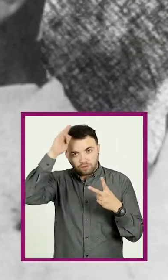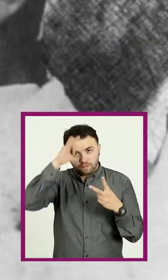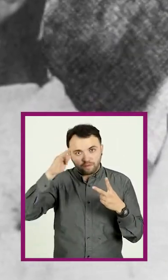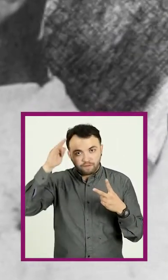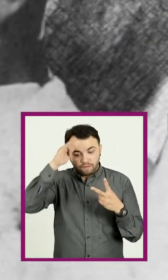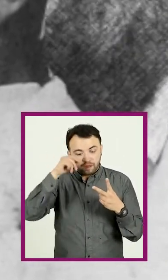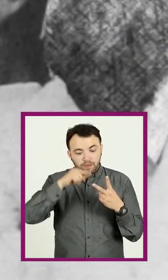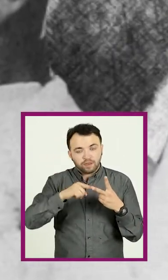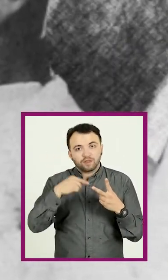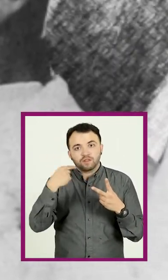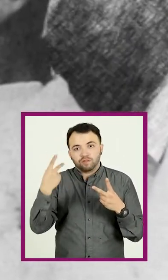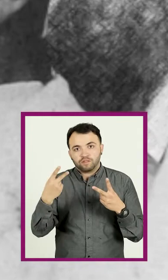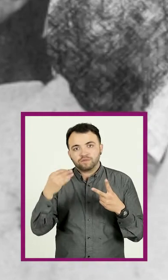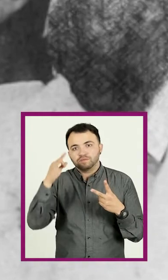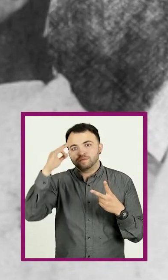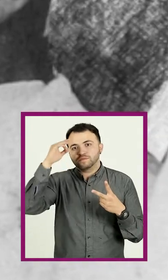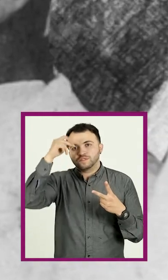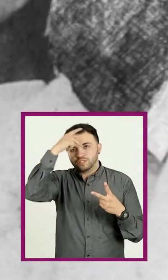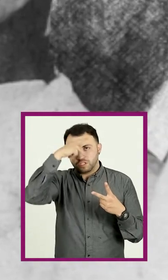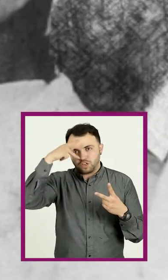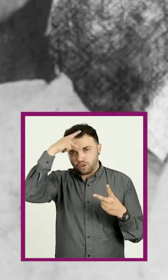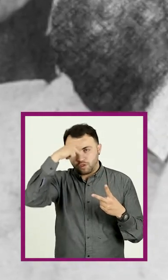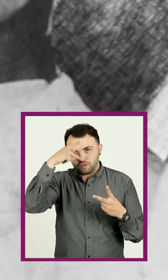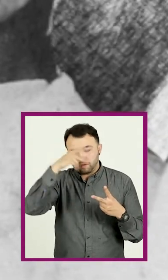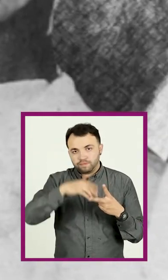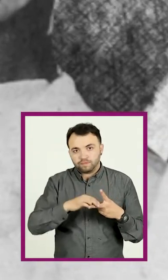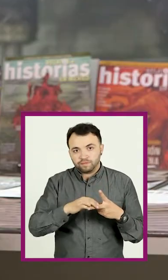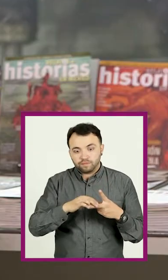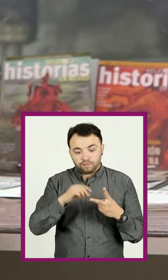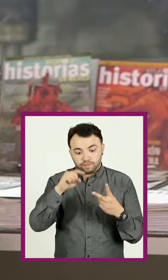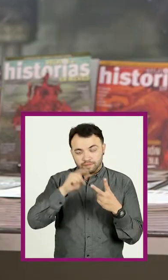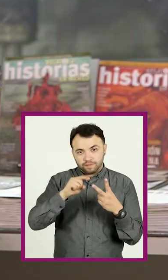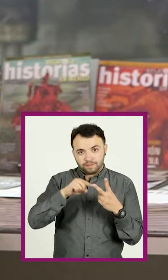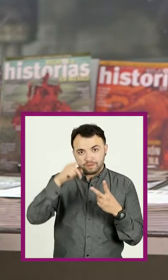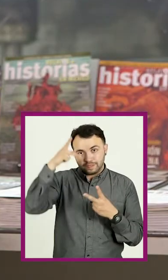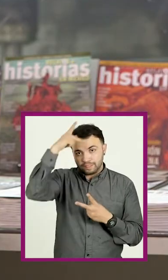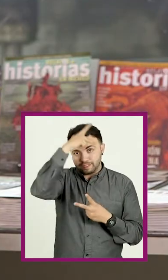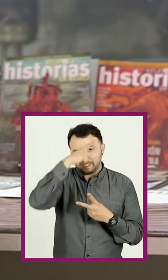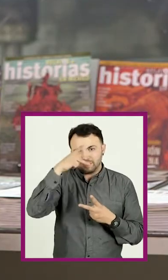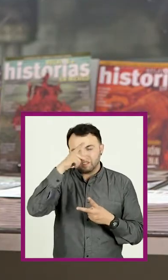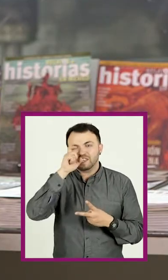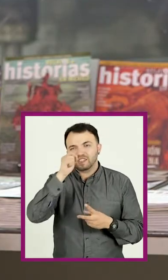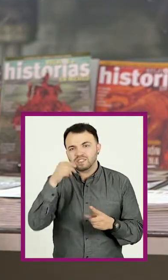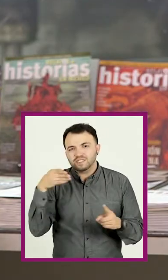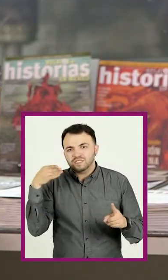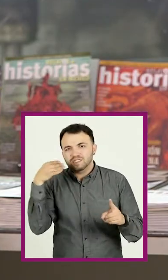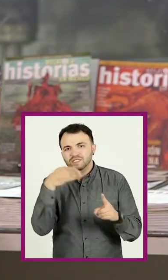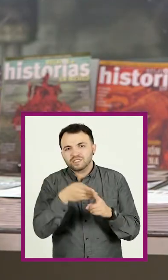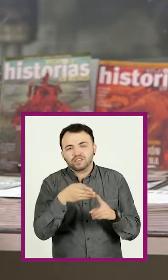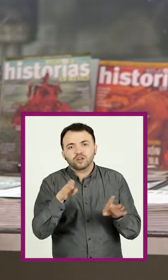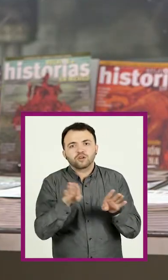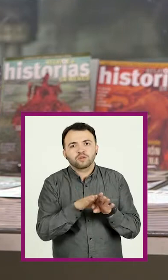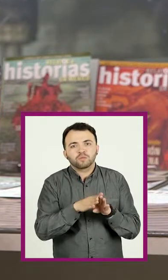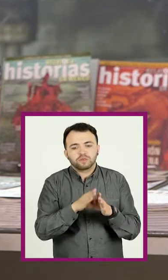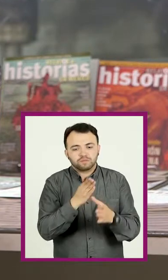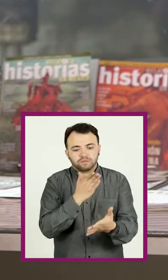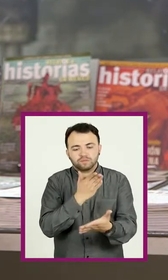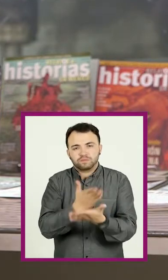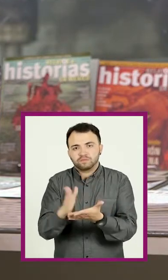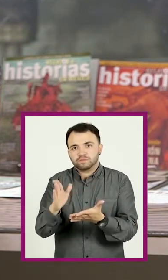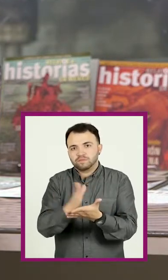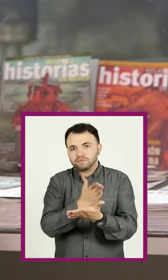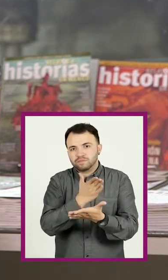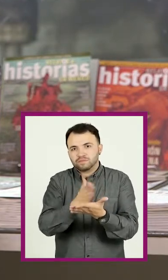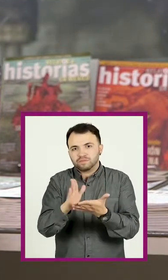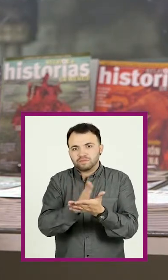y el psicólogo, ¿no? Entonces, el psicólogo se dedica a diseccionar